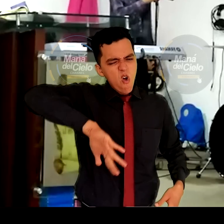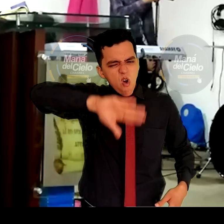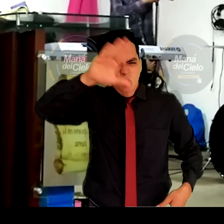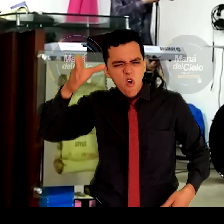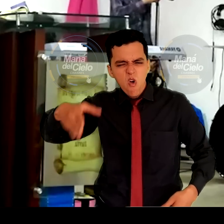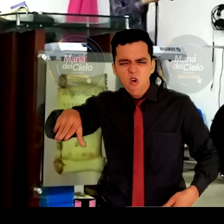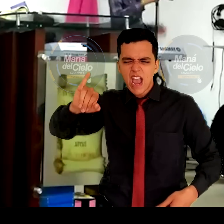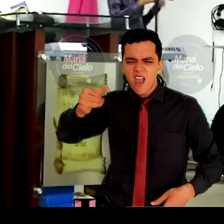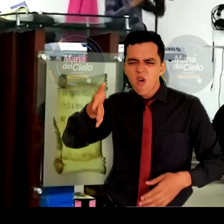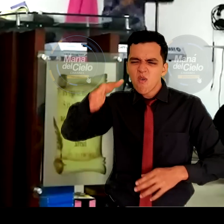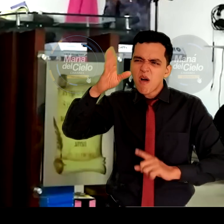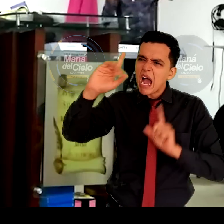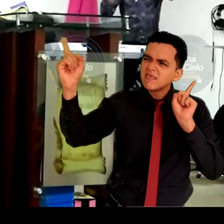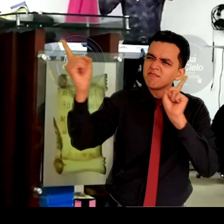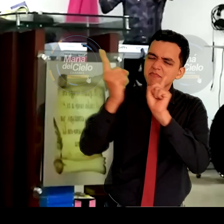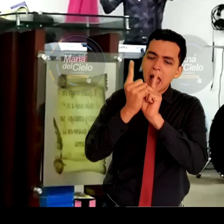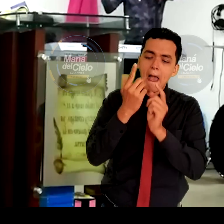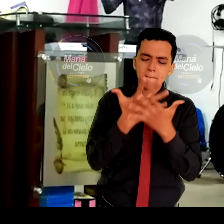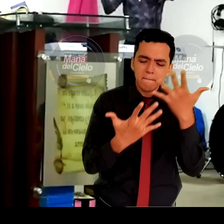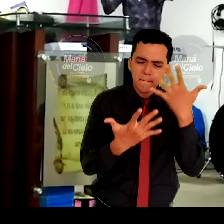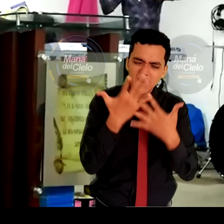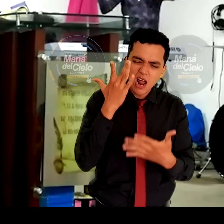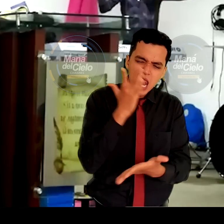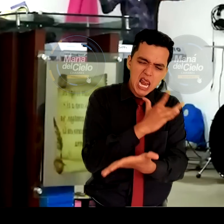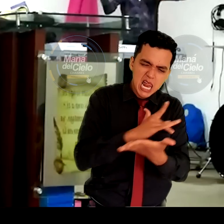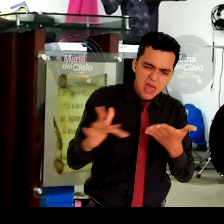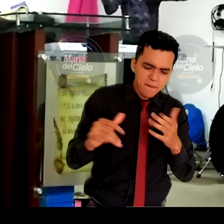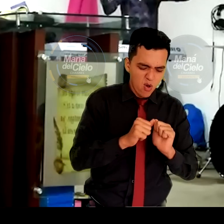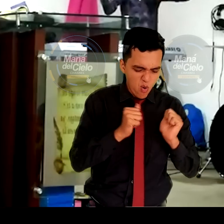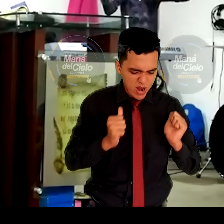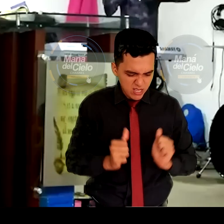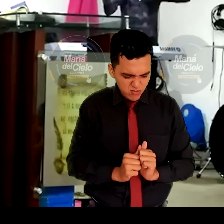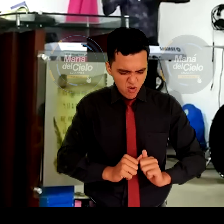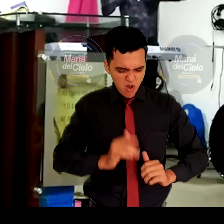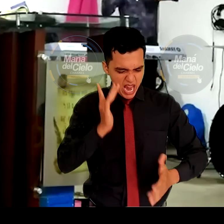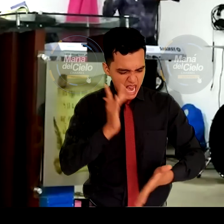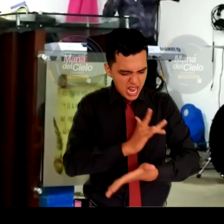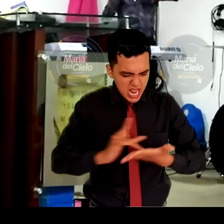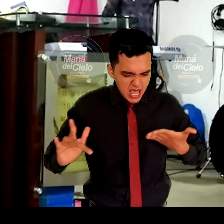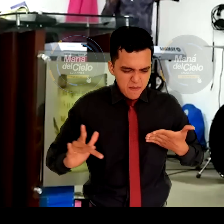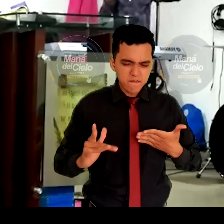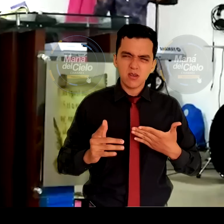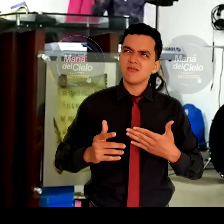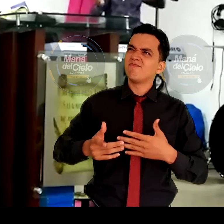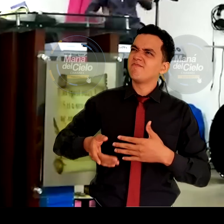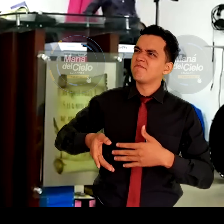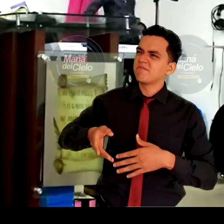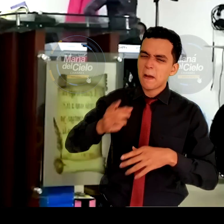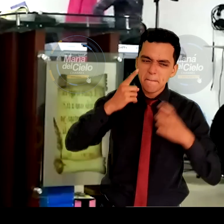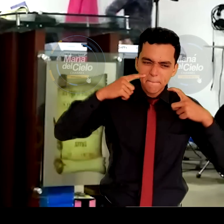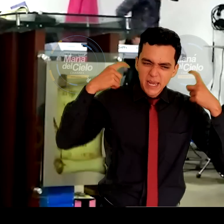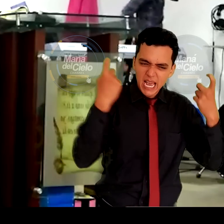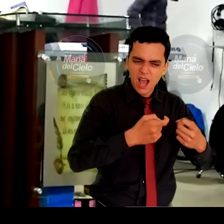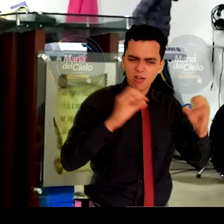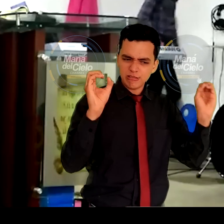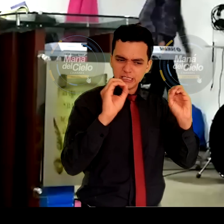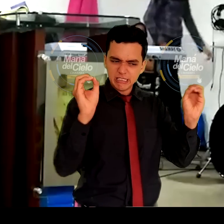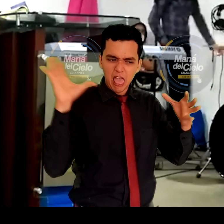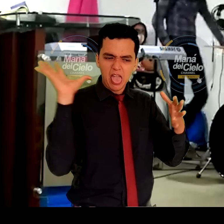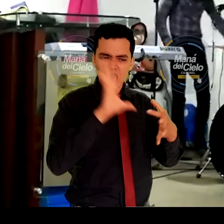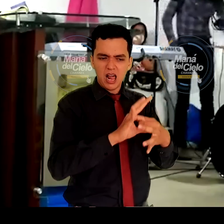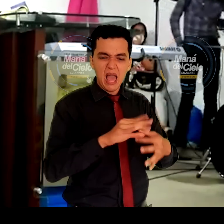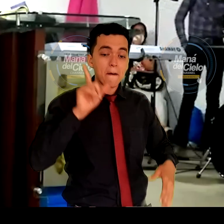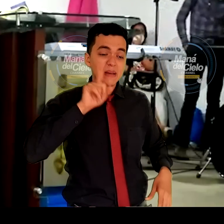de su santidad, el limpio de manos y puro de corazón, el que no ha elevado a cosas vanas, el que no ha elevado su alma a cosas vanas,